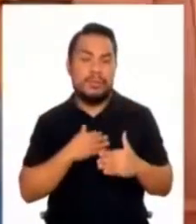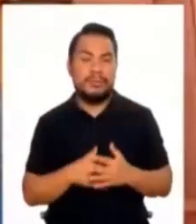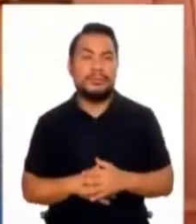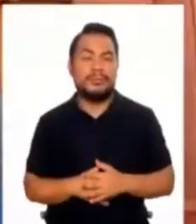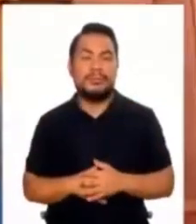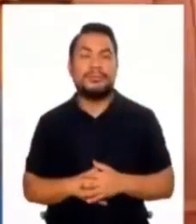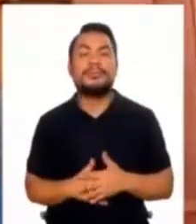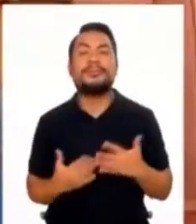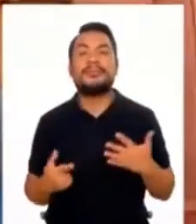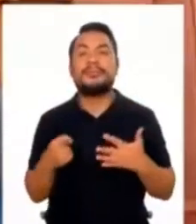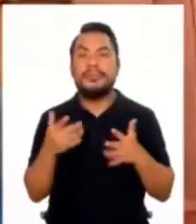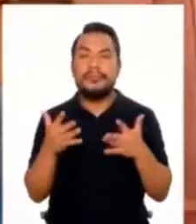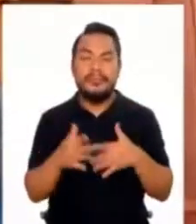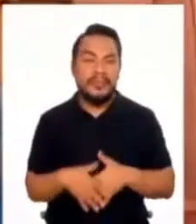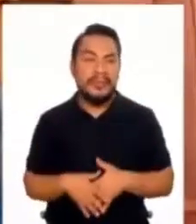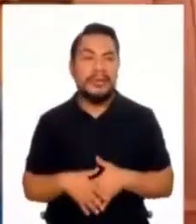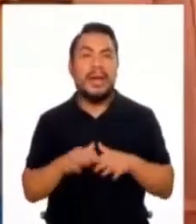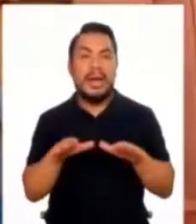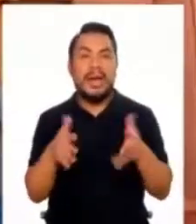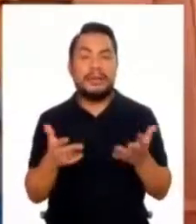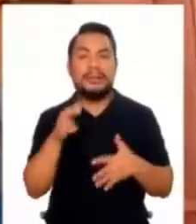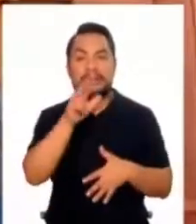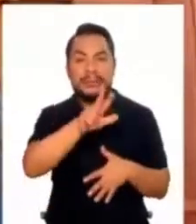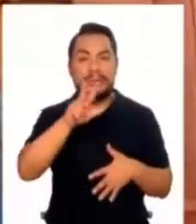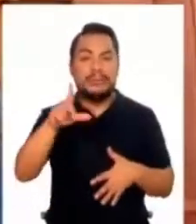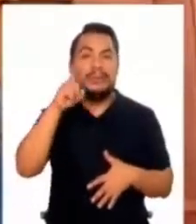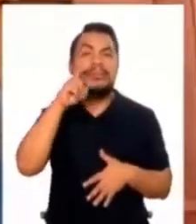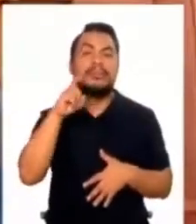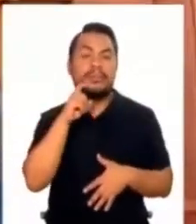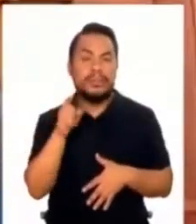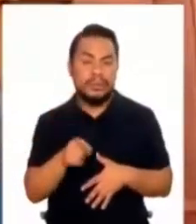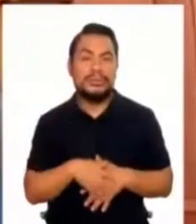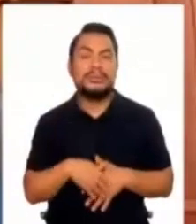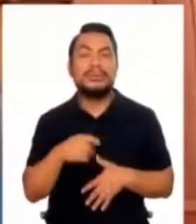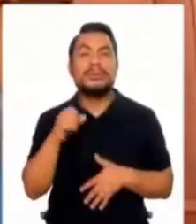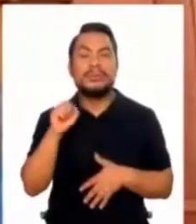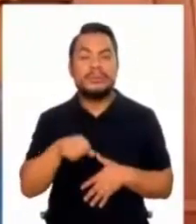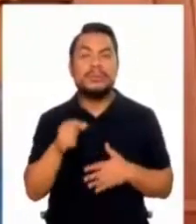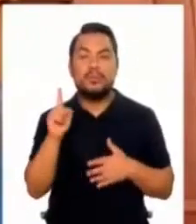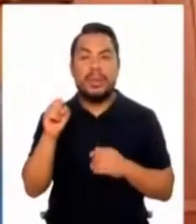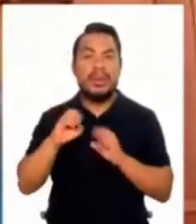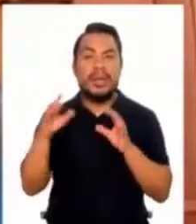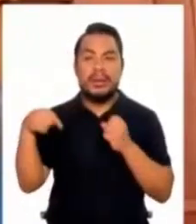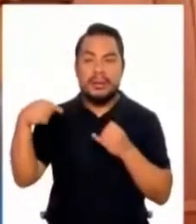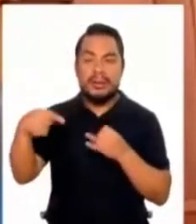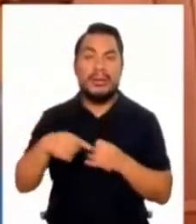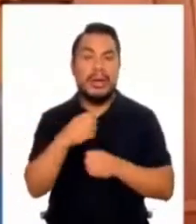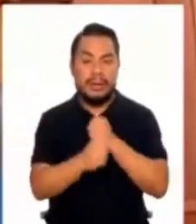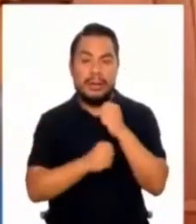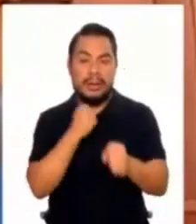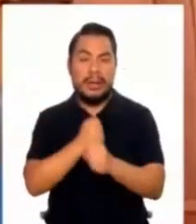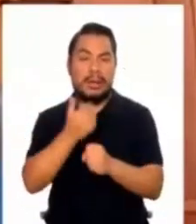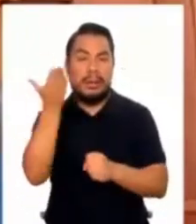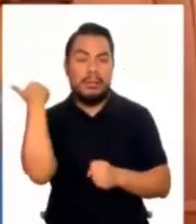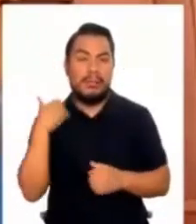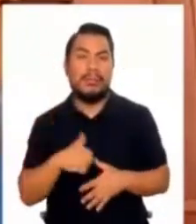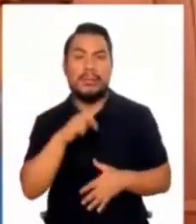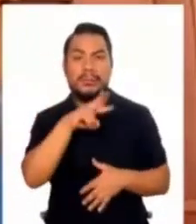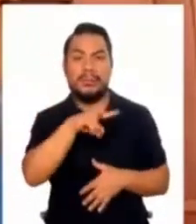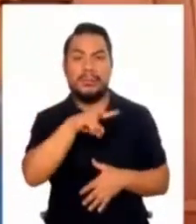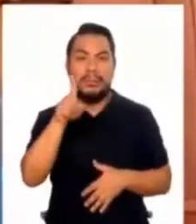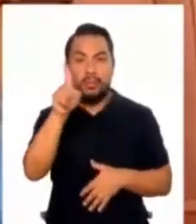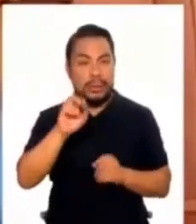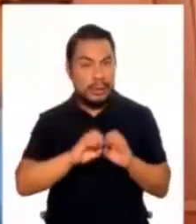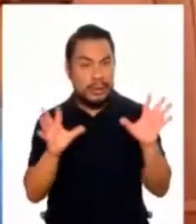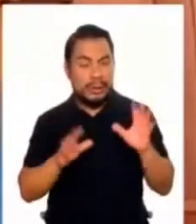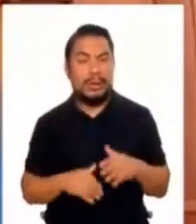en promedio hay treinta y tres violaciones sexuales por día si el año pasado eran 21